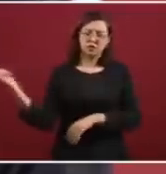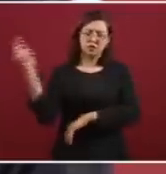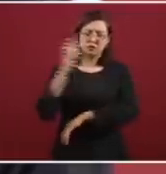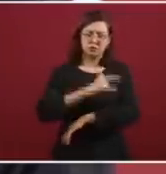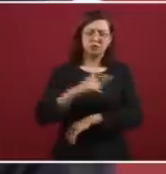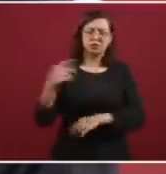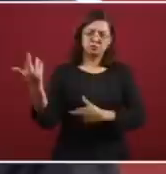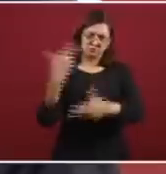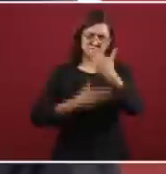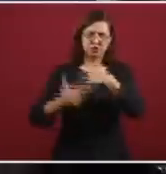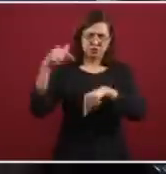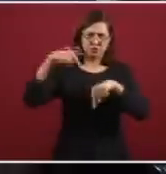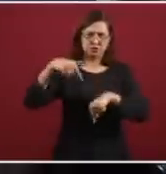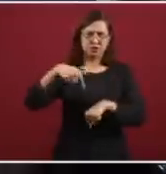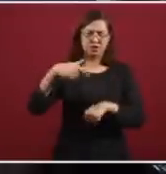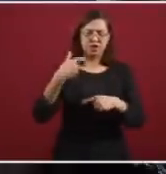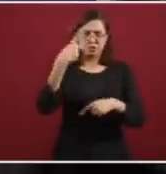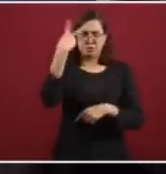el retorno.